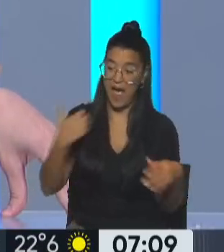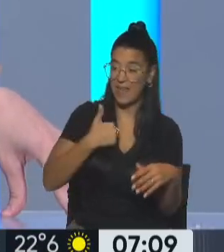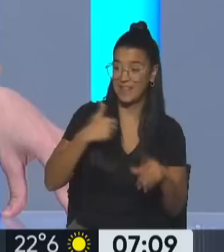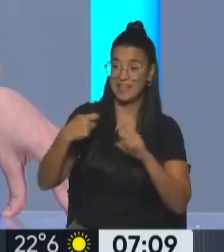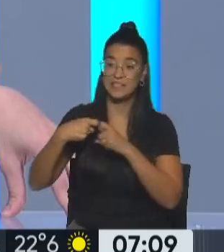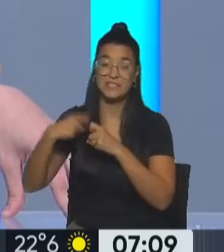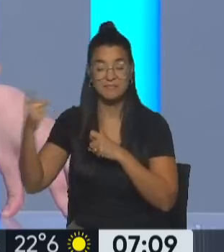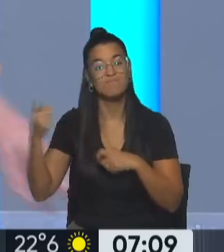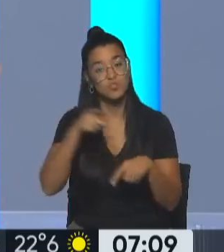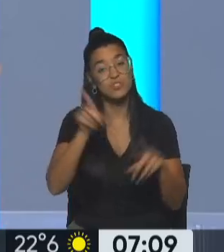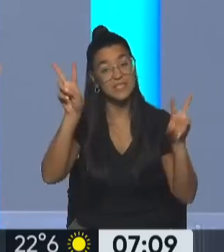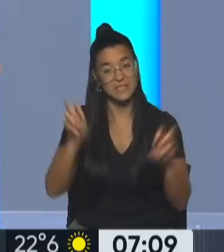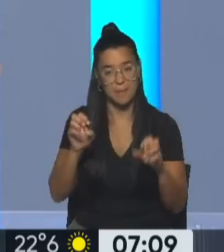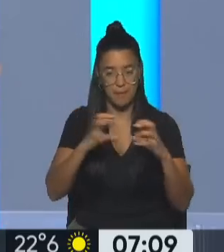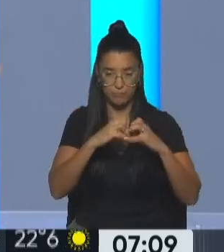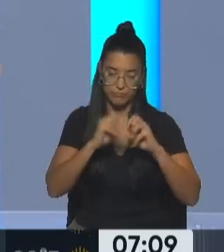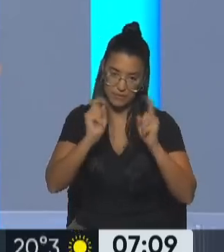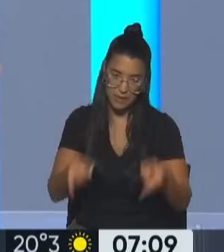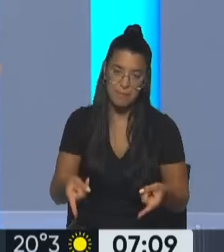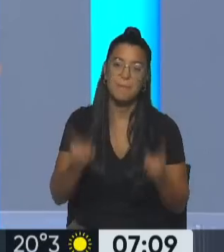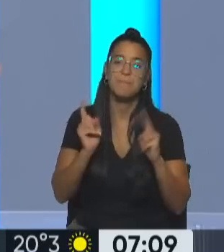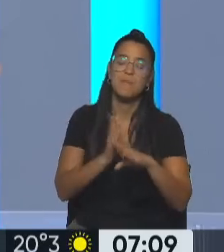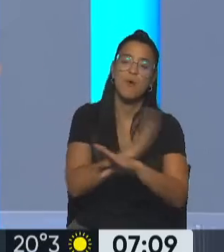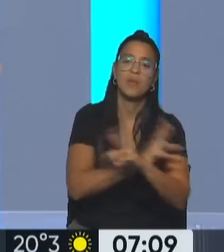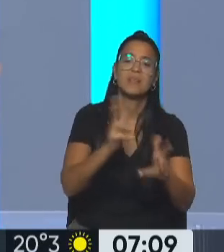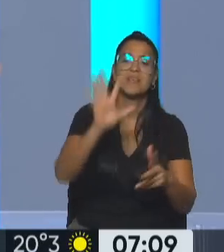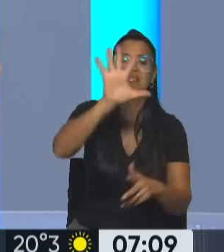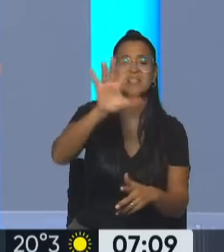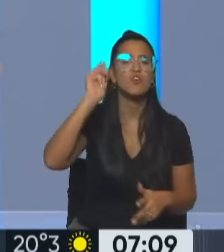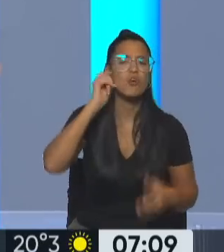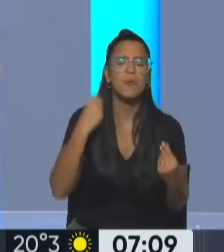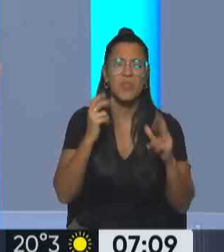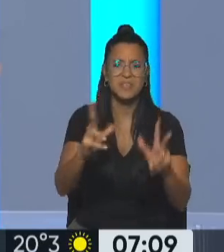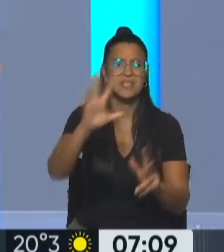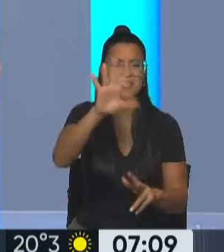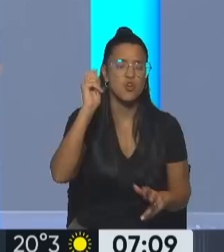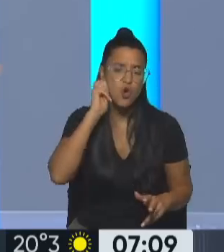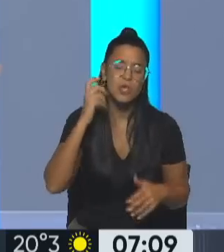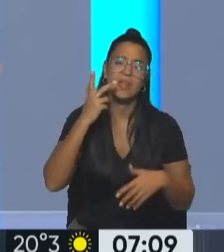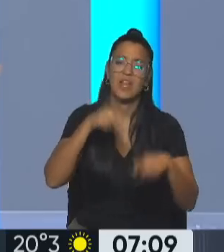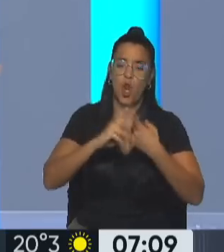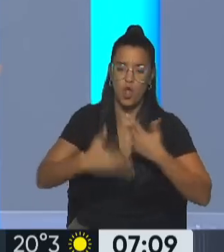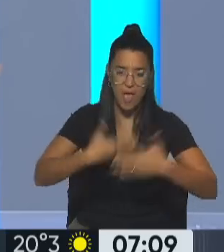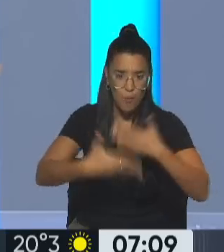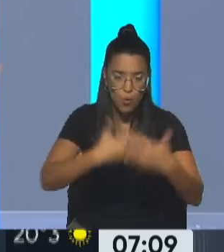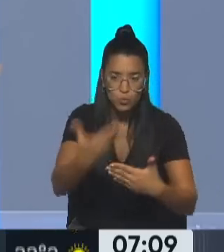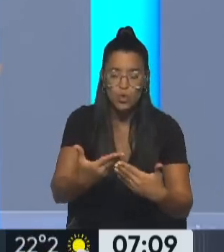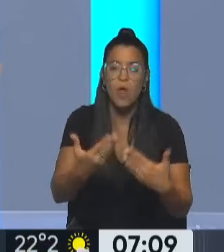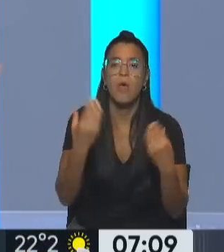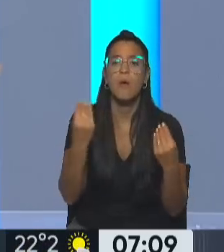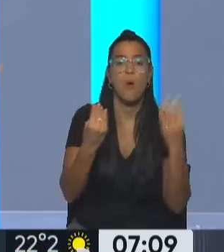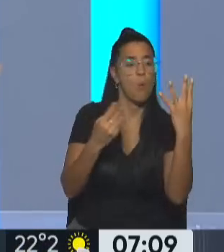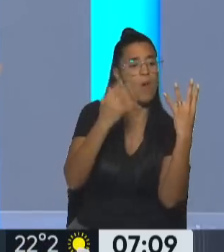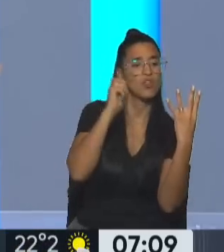sutilmente es un tema tratar te mencionaba recién el 5g porque el 5g la tecnología evolucionada que da un paso Más allá del